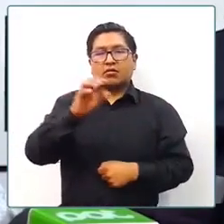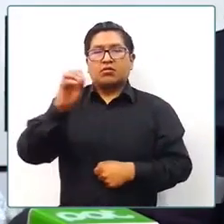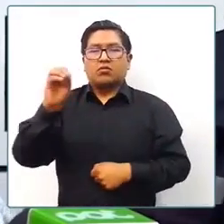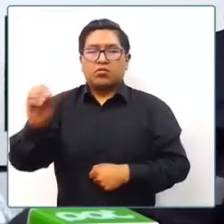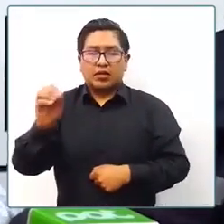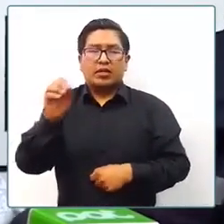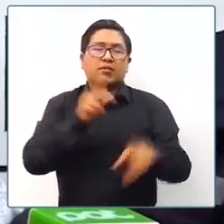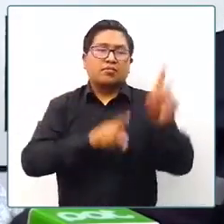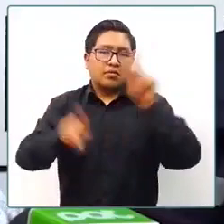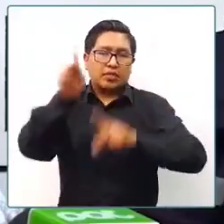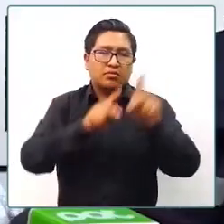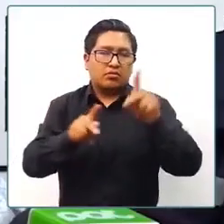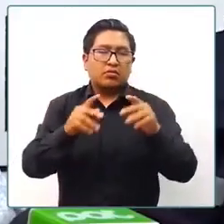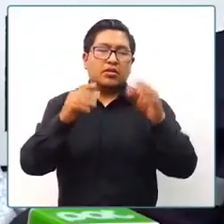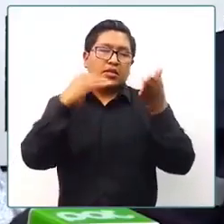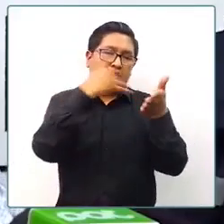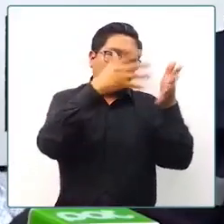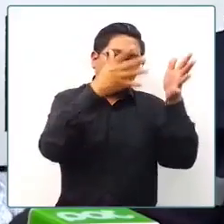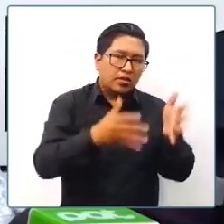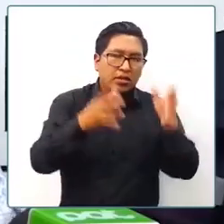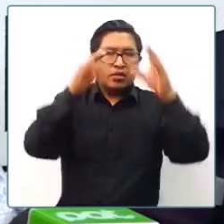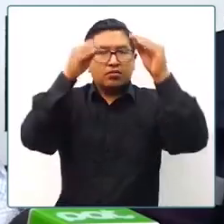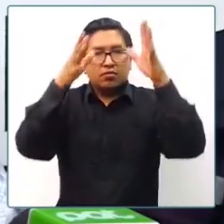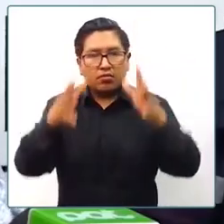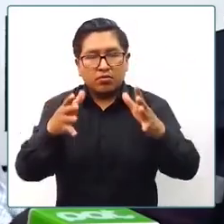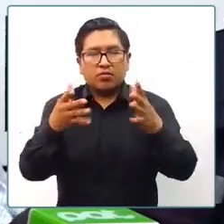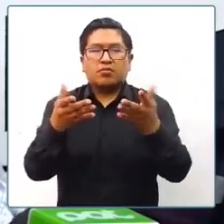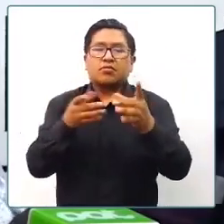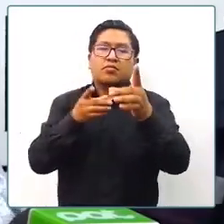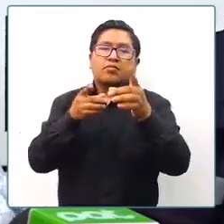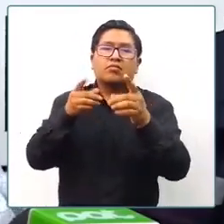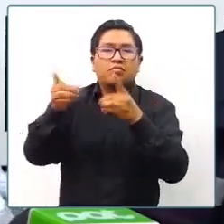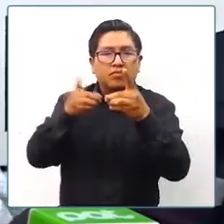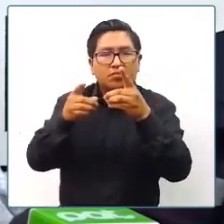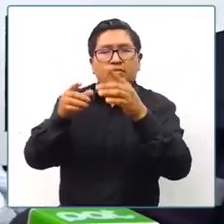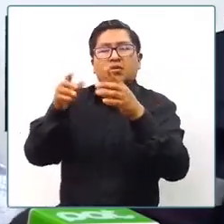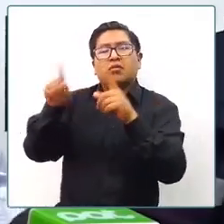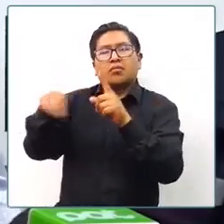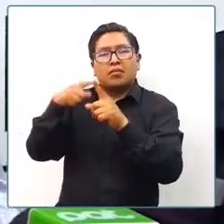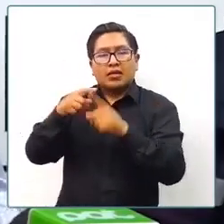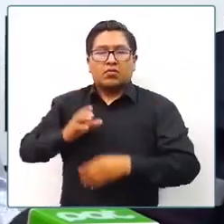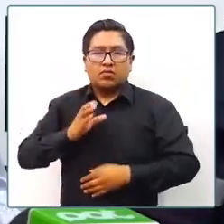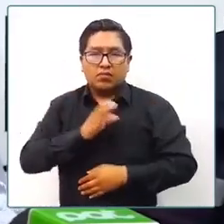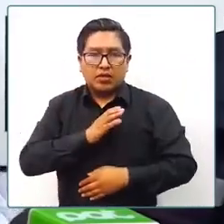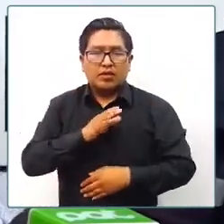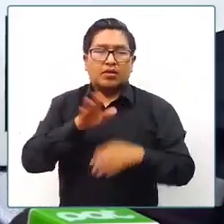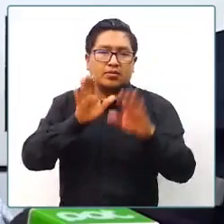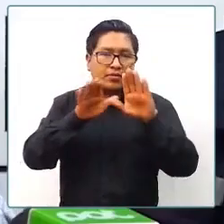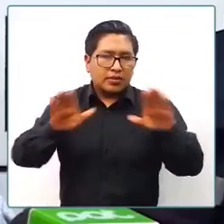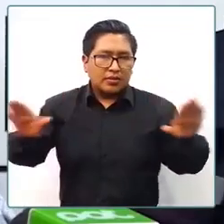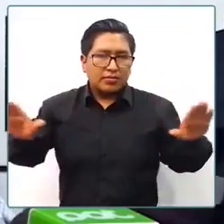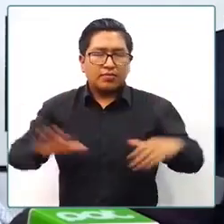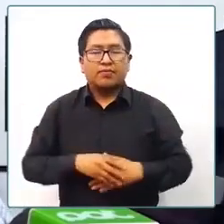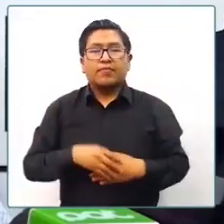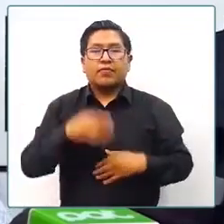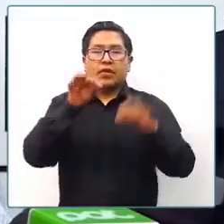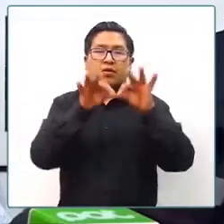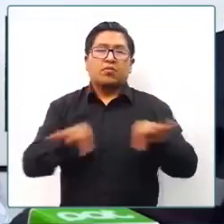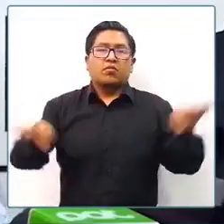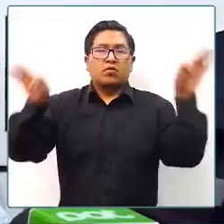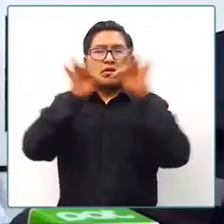aproximadamente entre estudiantes, profesores, maestros, centros de estudiantes, comité de niñez, que son los